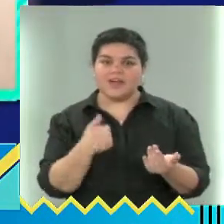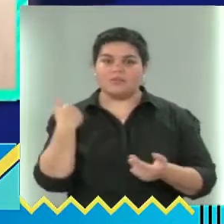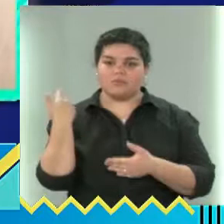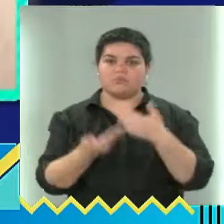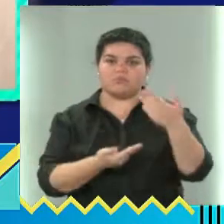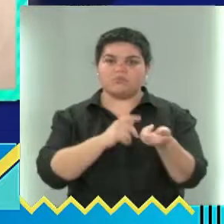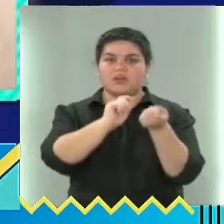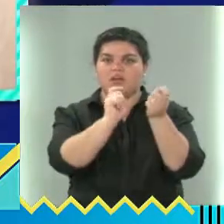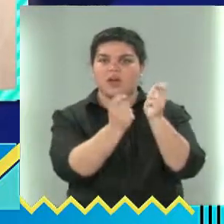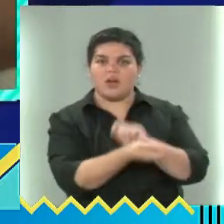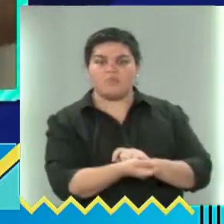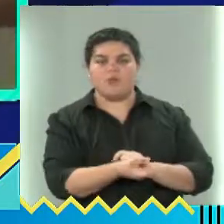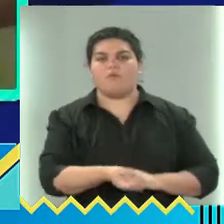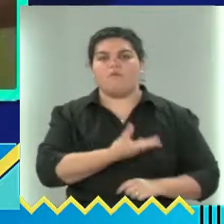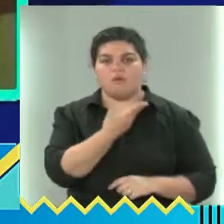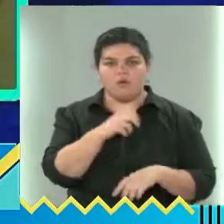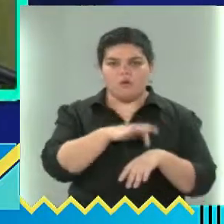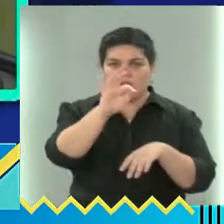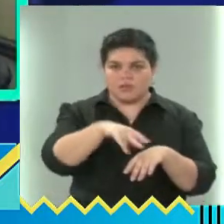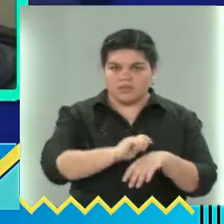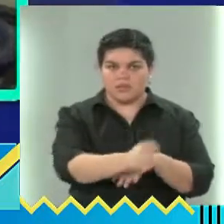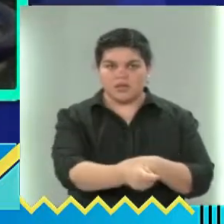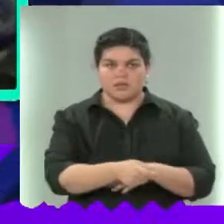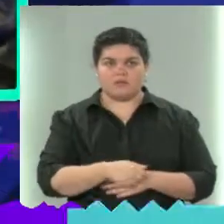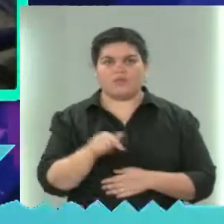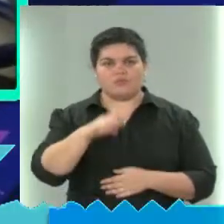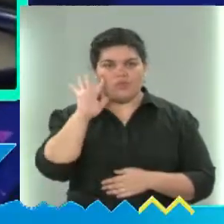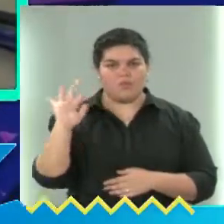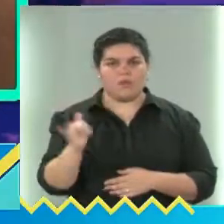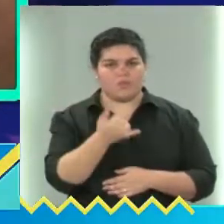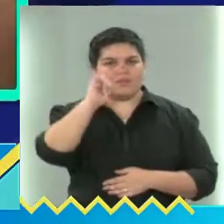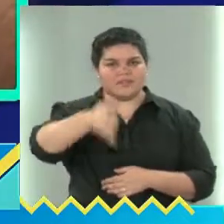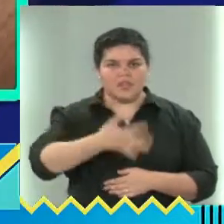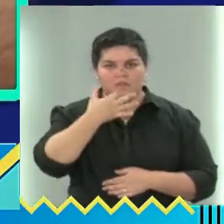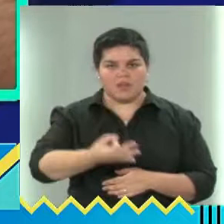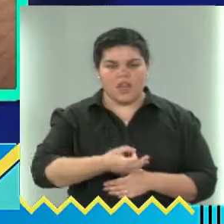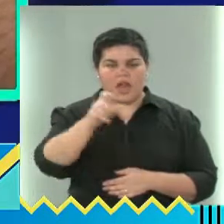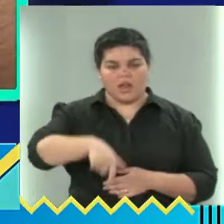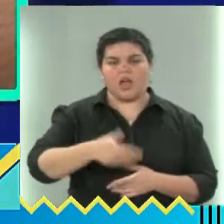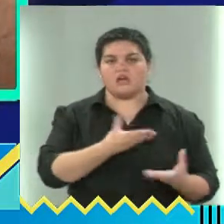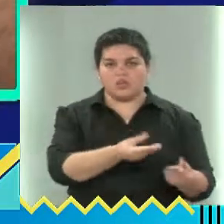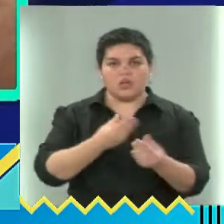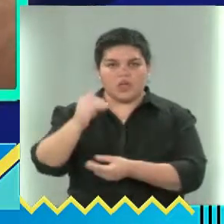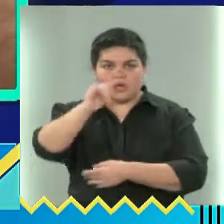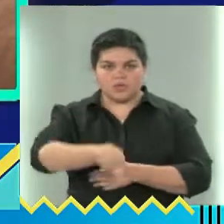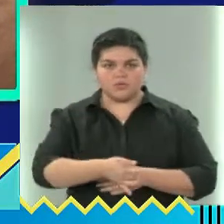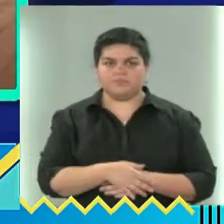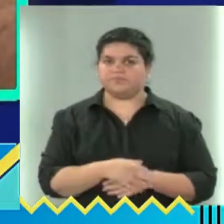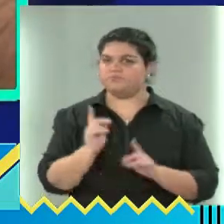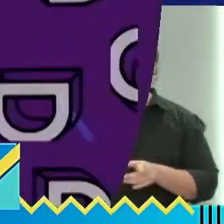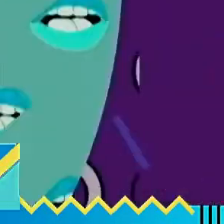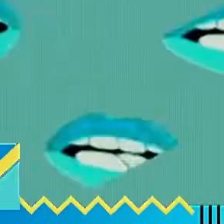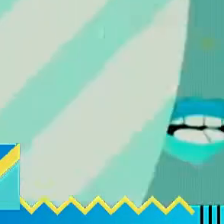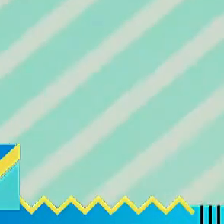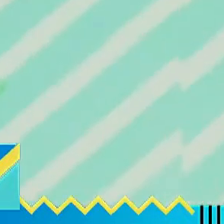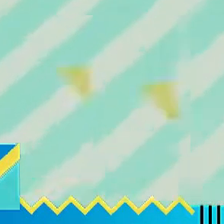es lo que pasaba por desconocimiento, pero vemos que somos solidarios. Bien, sin embargo, este número 18% significa